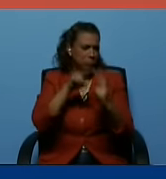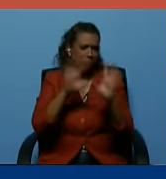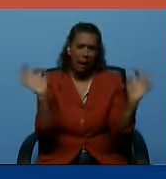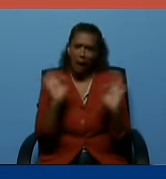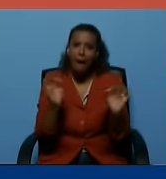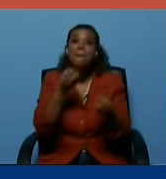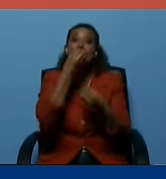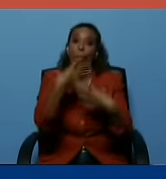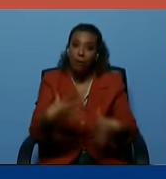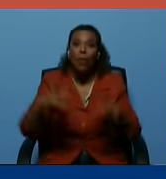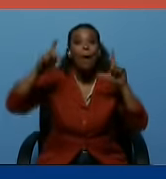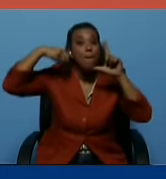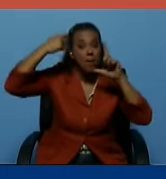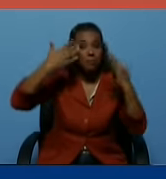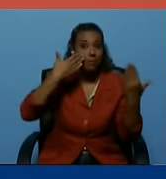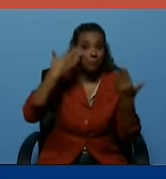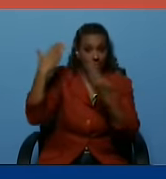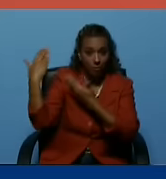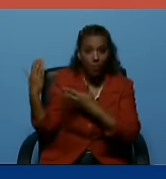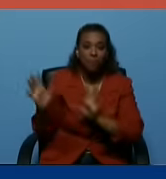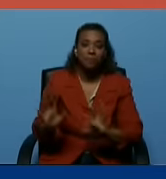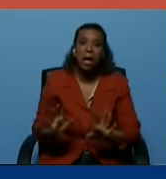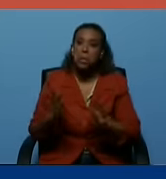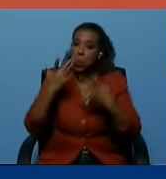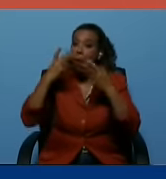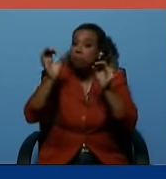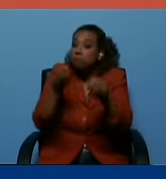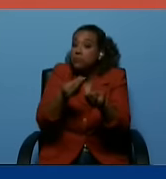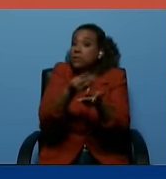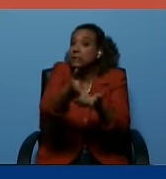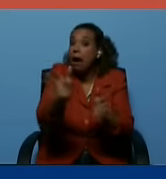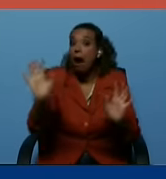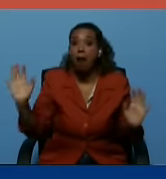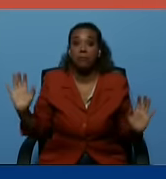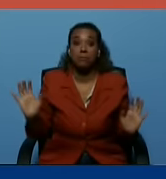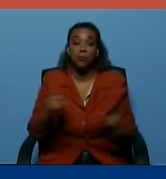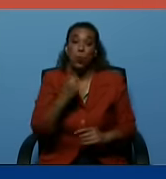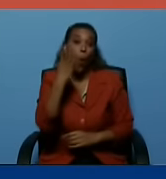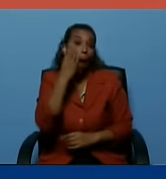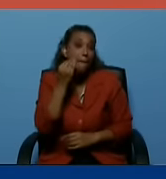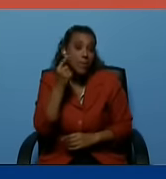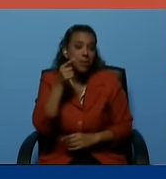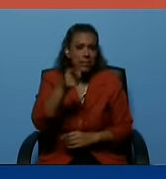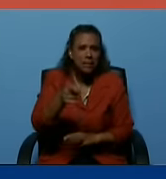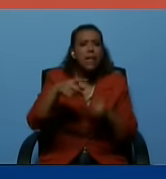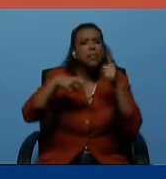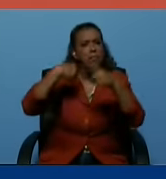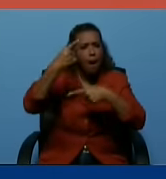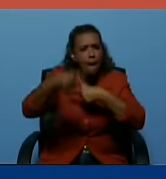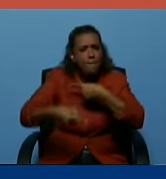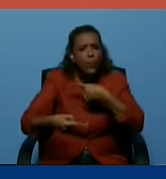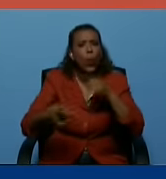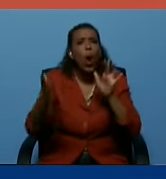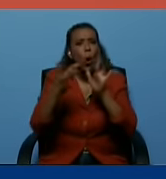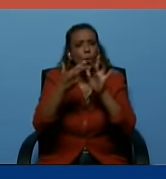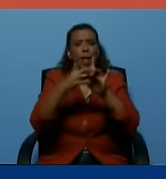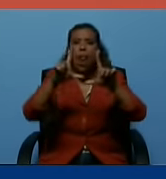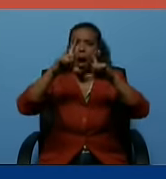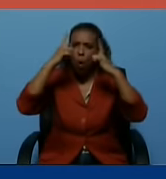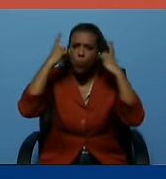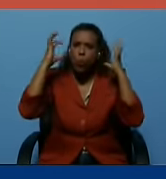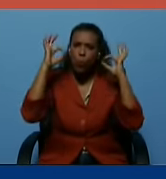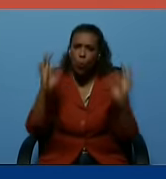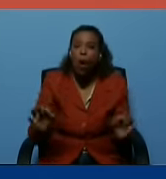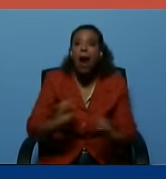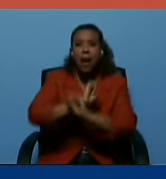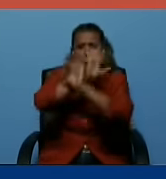que está bueno. Me aventuro a ponérselo sobre esa experiencia y después del video nos vamos a La Guaira para